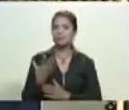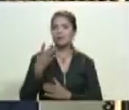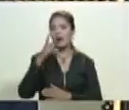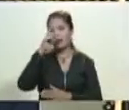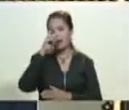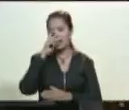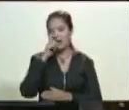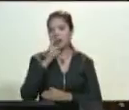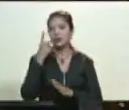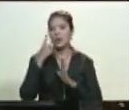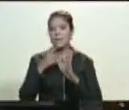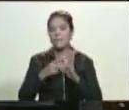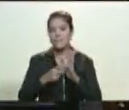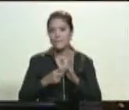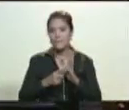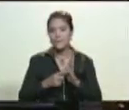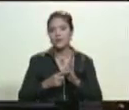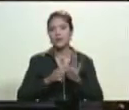el año